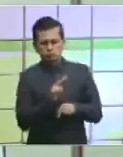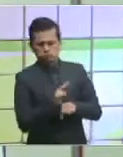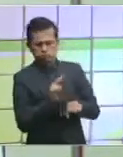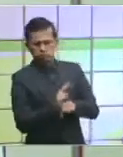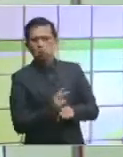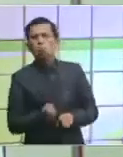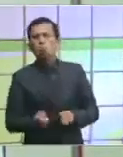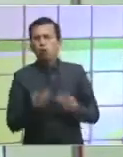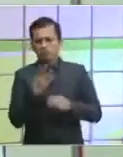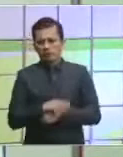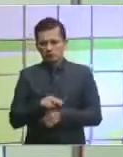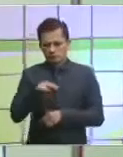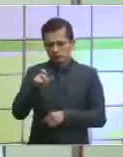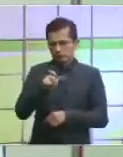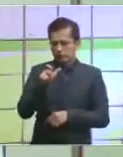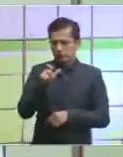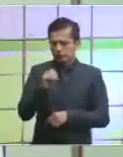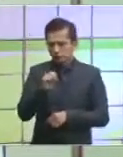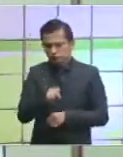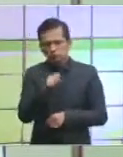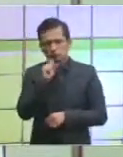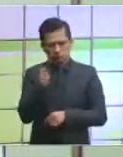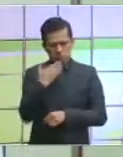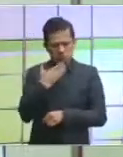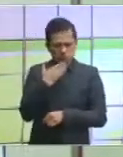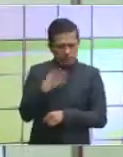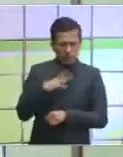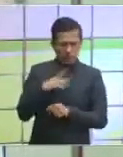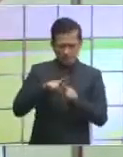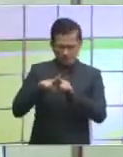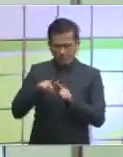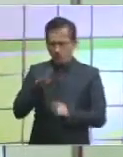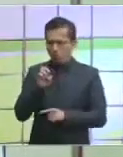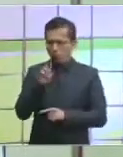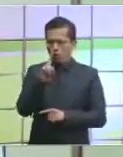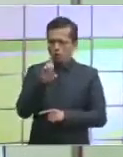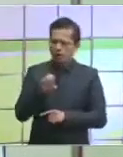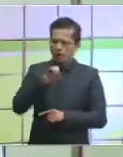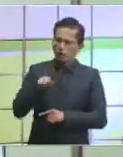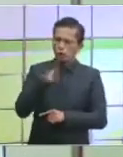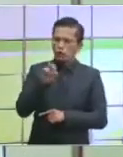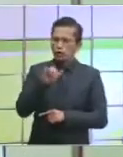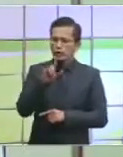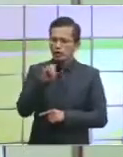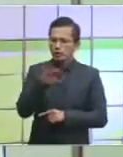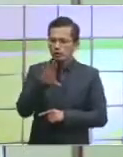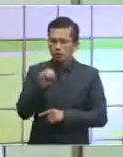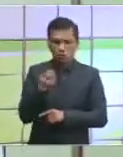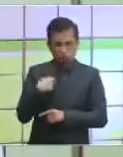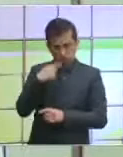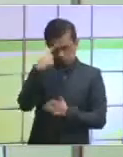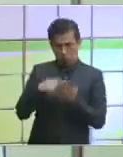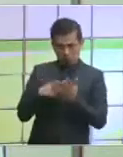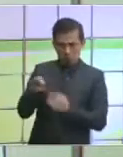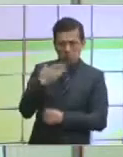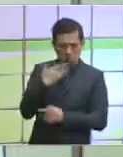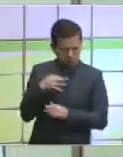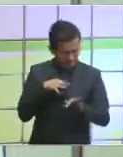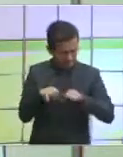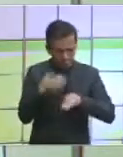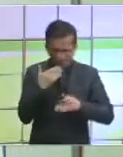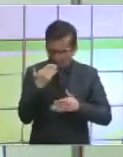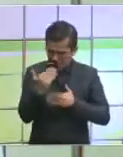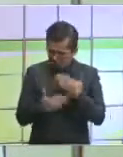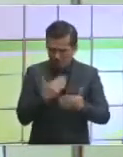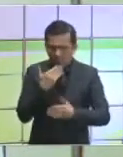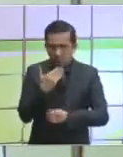que está muy bien la de los juegos de la corte la de sau lópez noriega está bien está borde jurídico que me parece que están haciendo un trabajo espléndido en